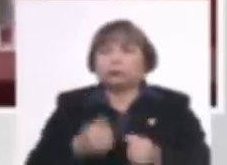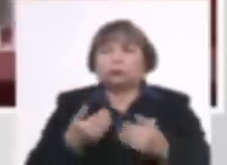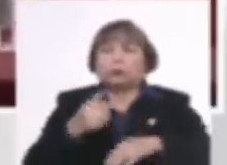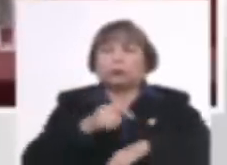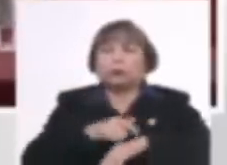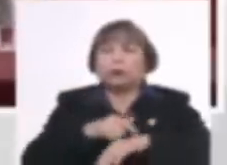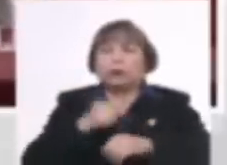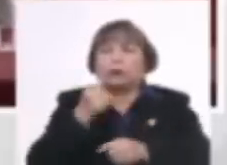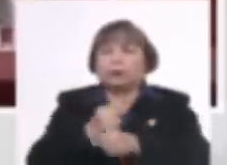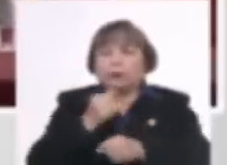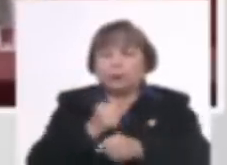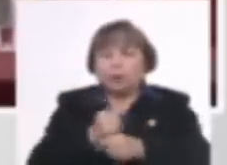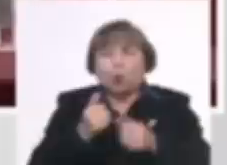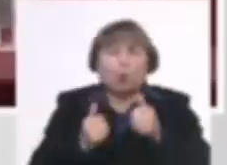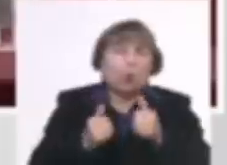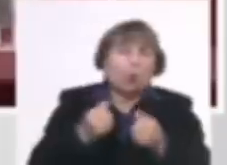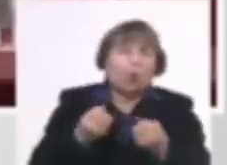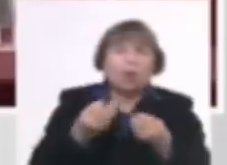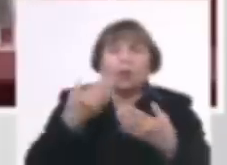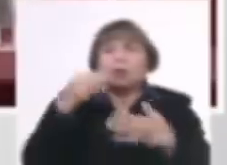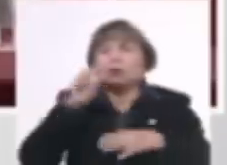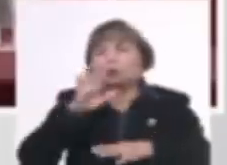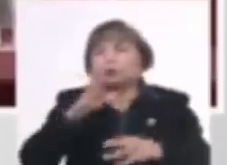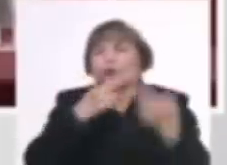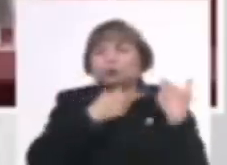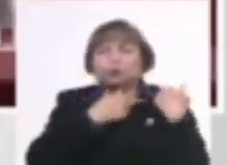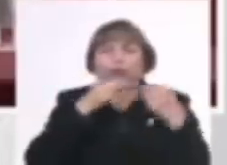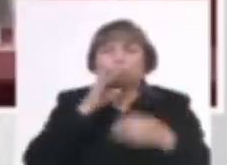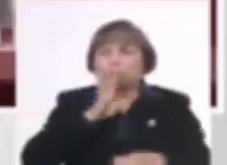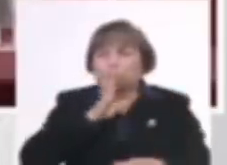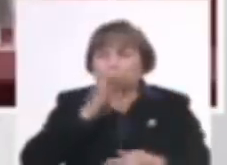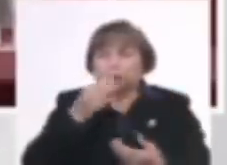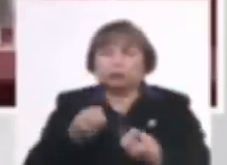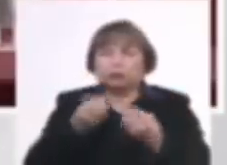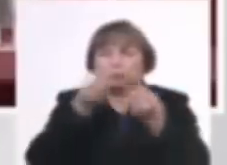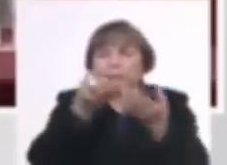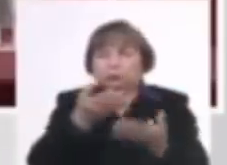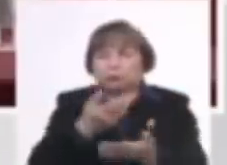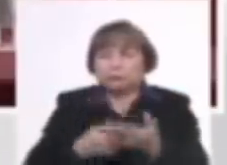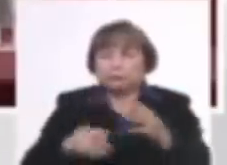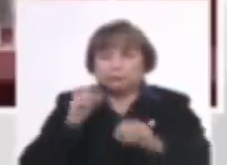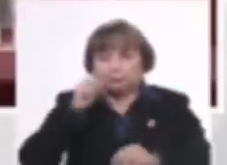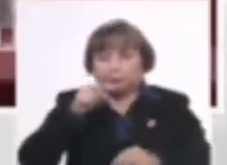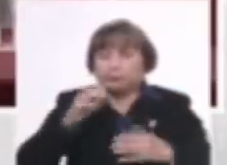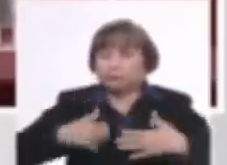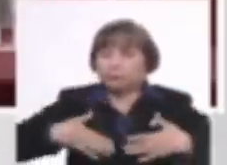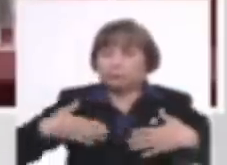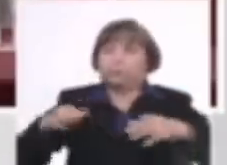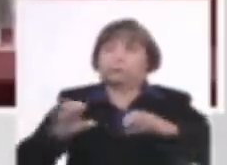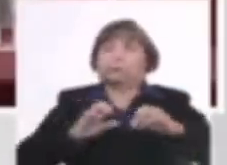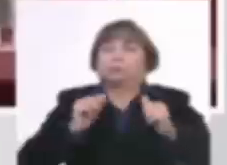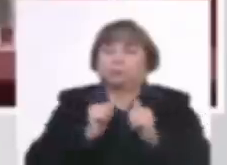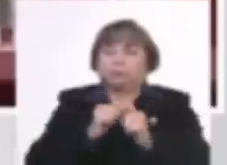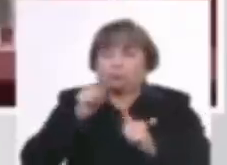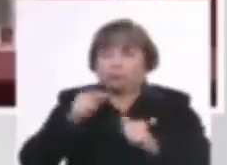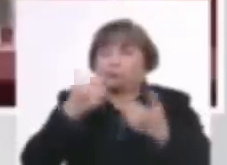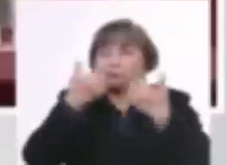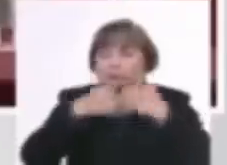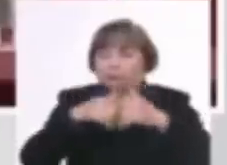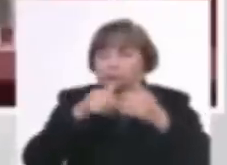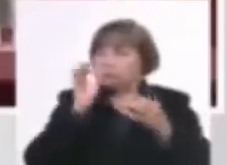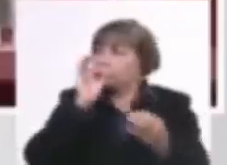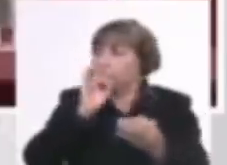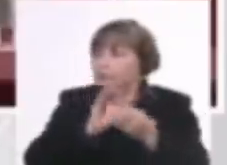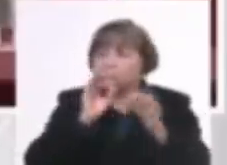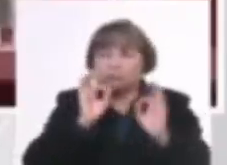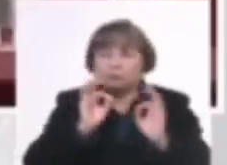era el horario de trabajo y cuáles eran las funciones verbales que le habían dicho para que ella pudiera realizar en dichas empresas. Y,